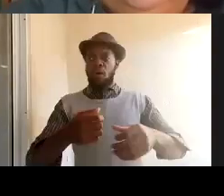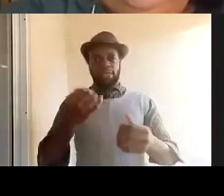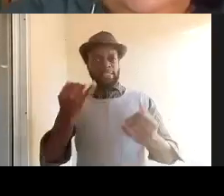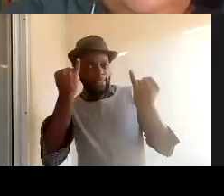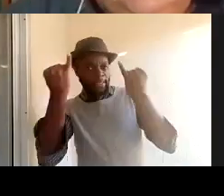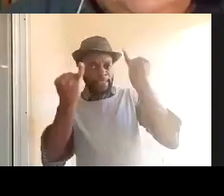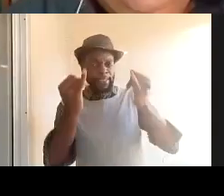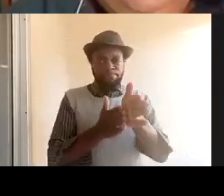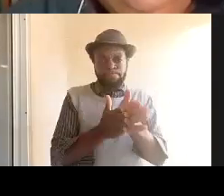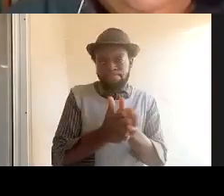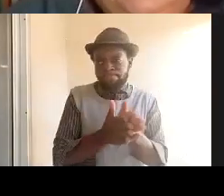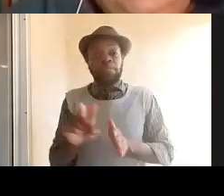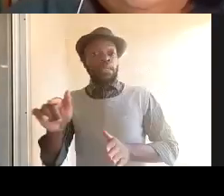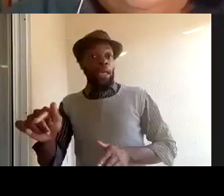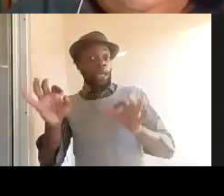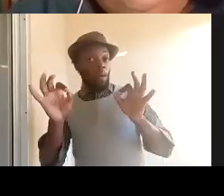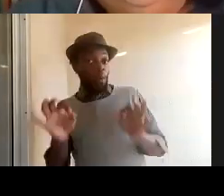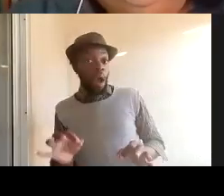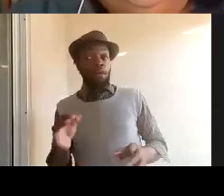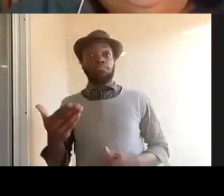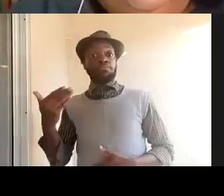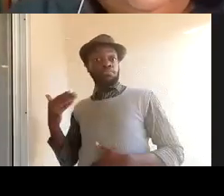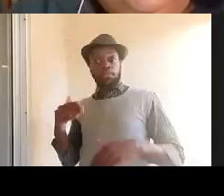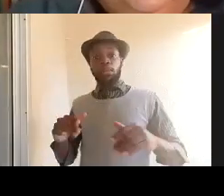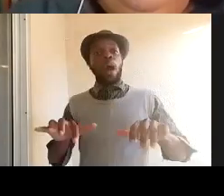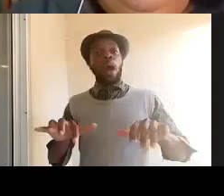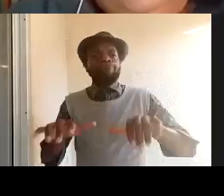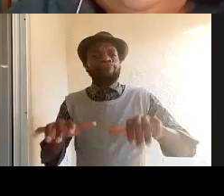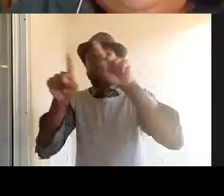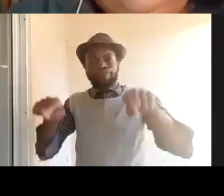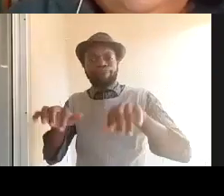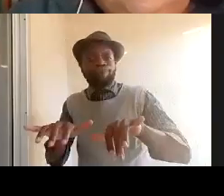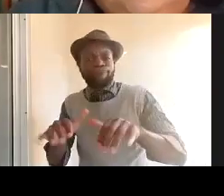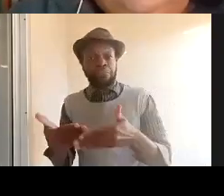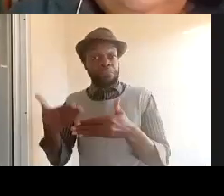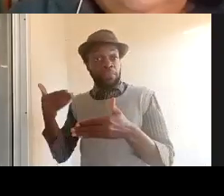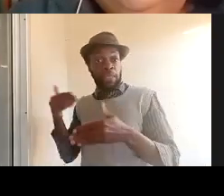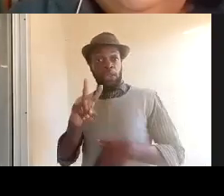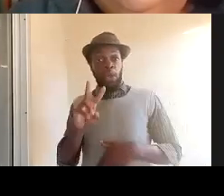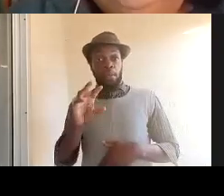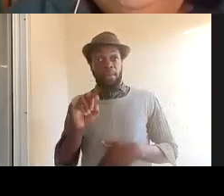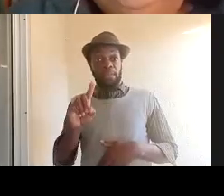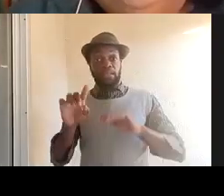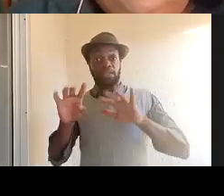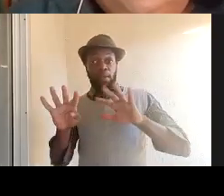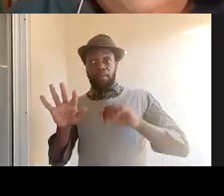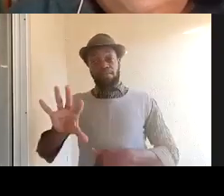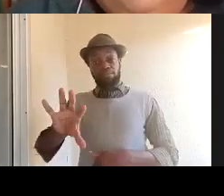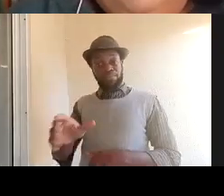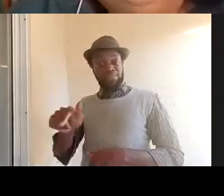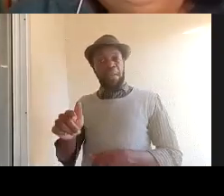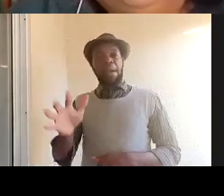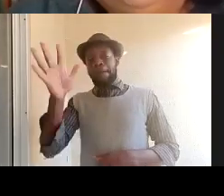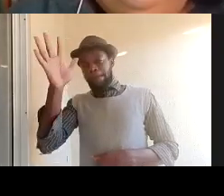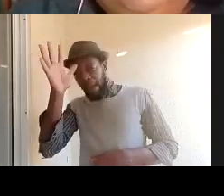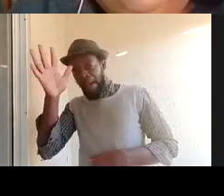computación. Del año 2016-2019 fue presidenta de la Junta Directiva de la Federación Nacional de Madres,